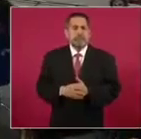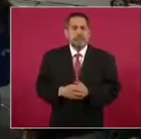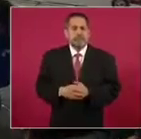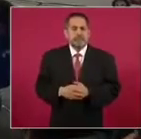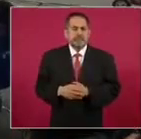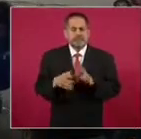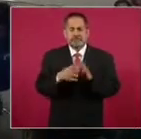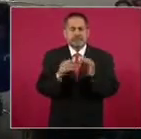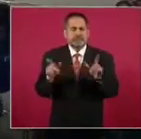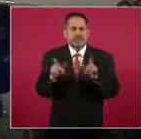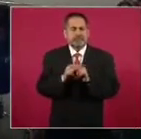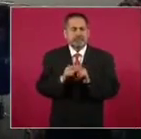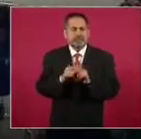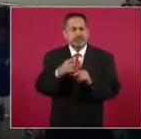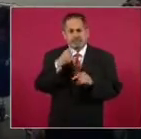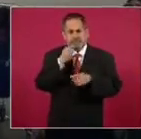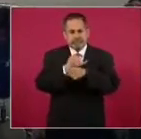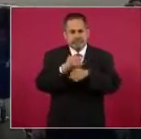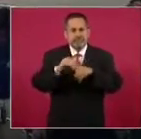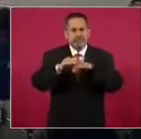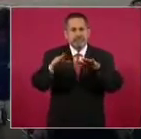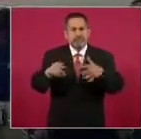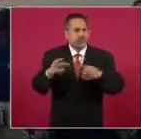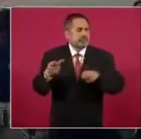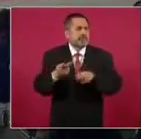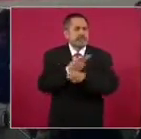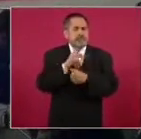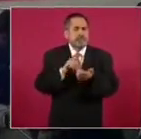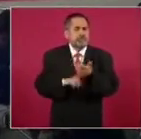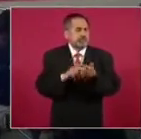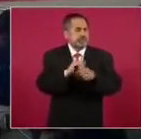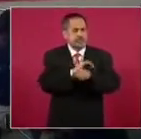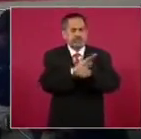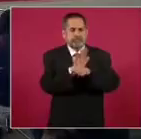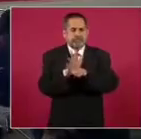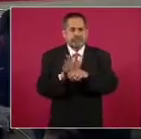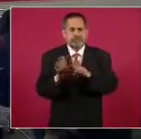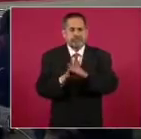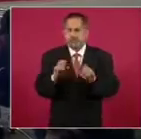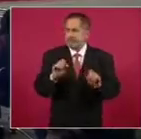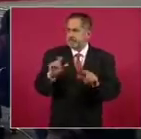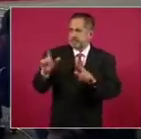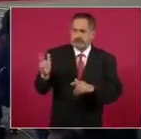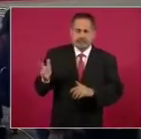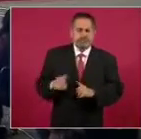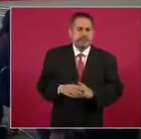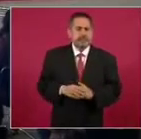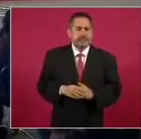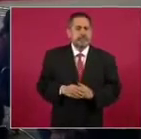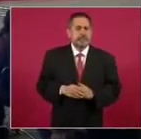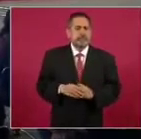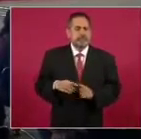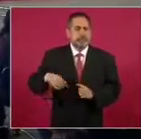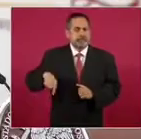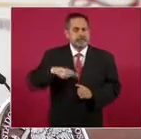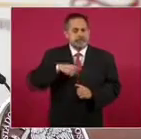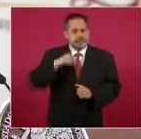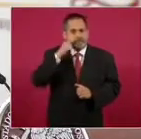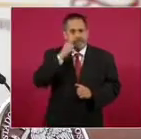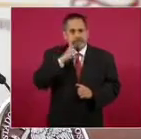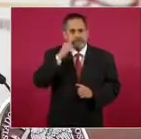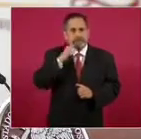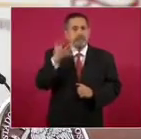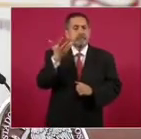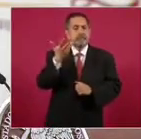Muy puntualmente, informamos sobre el estado que guarda la pandemia de COVID. Se me pasa la primera. Como hemos estado mencionando a lo largo de las